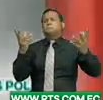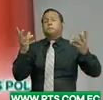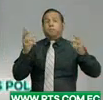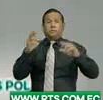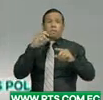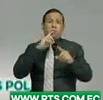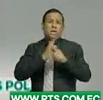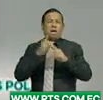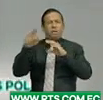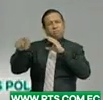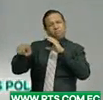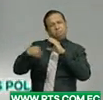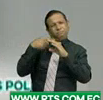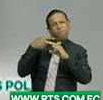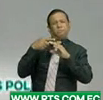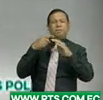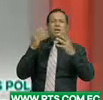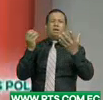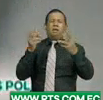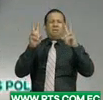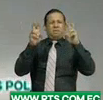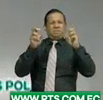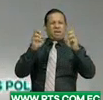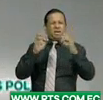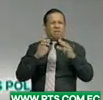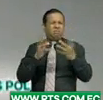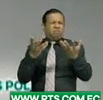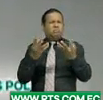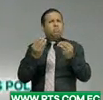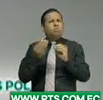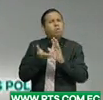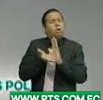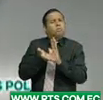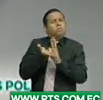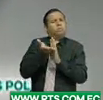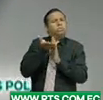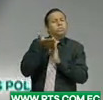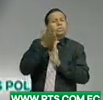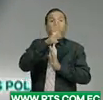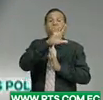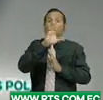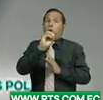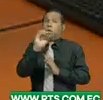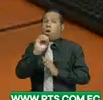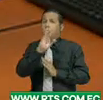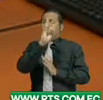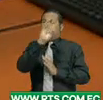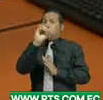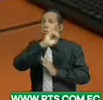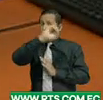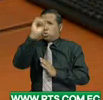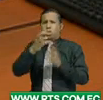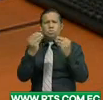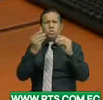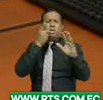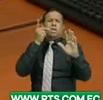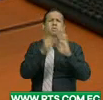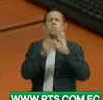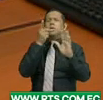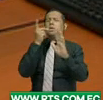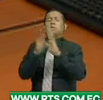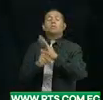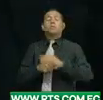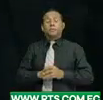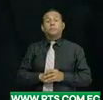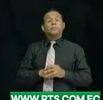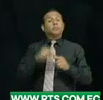electrónicos e informáticos, hemos tenido ya un aumento considerable de un 50 o un 60%. Y mientras autoridades aseguran